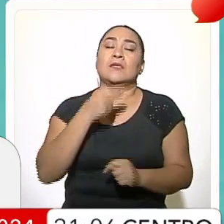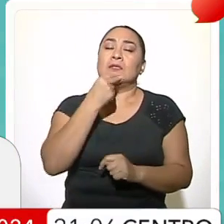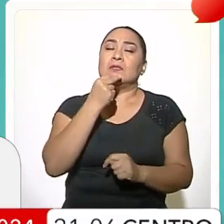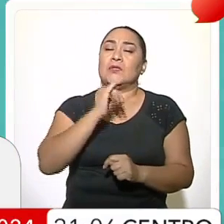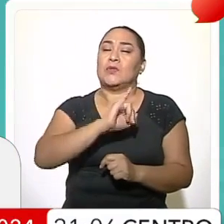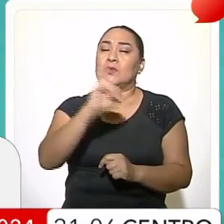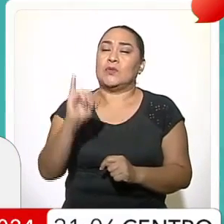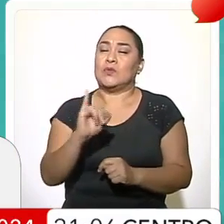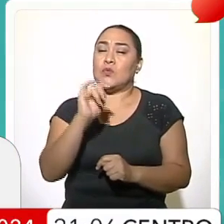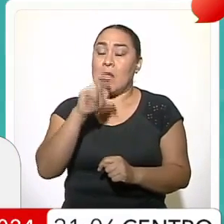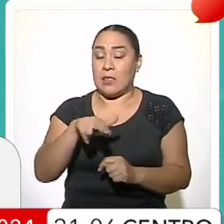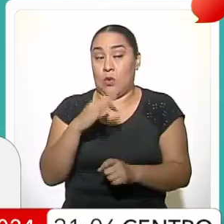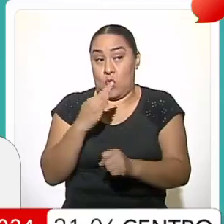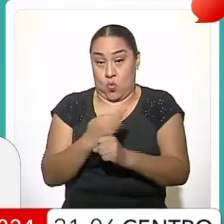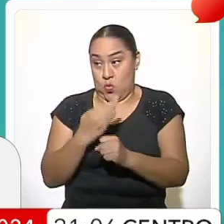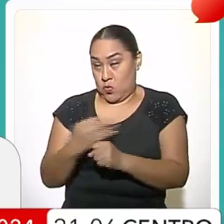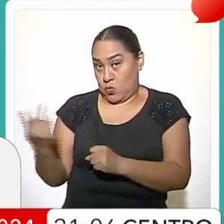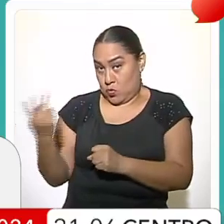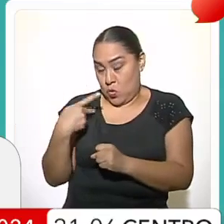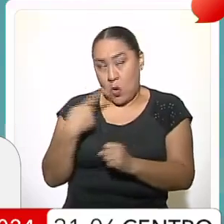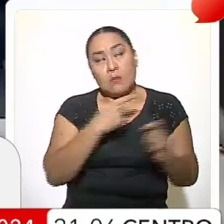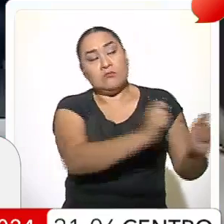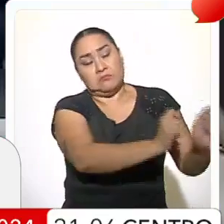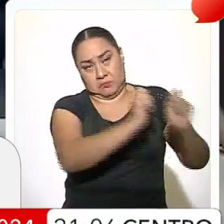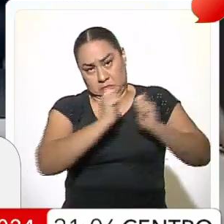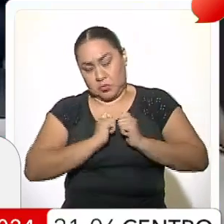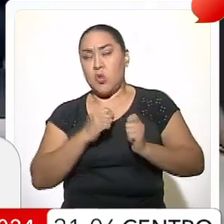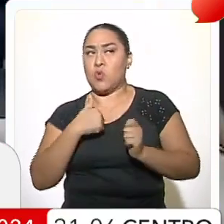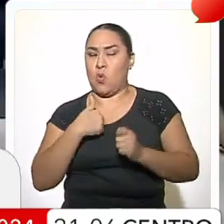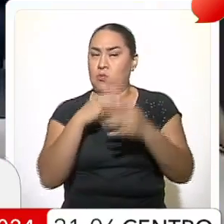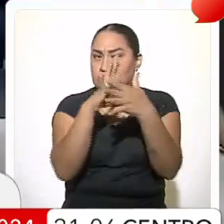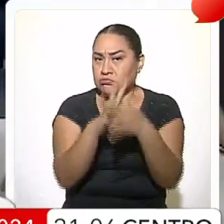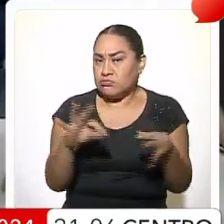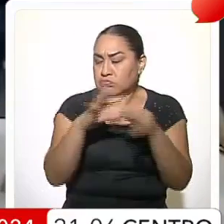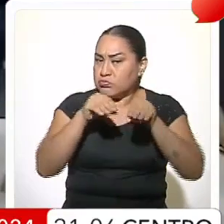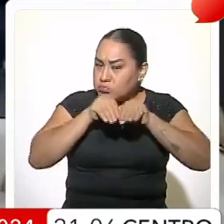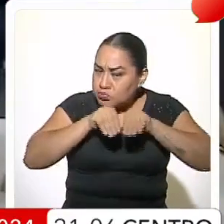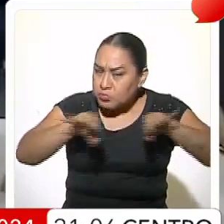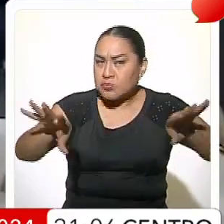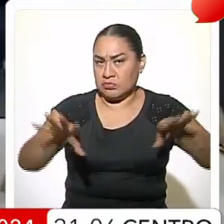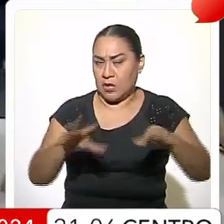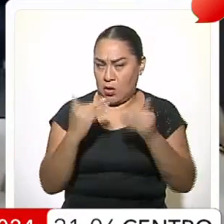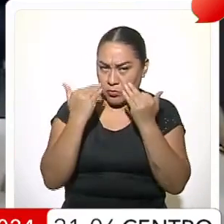Gabriel estamos hablando por parte de él. Entonces, esas son las